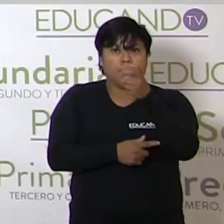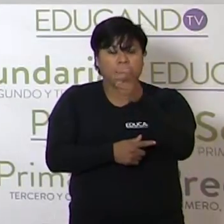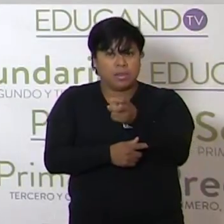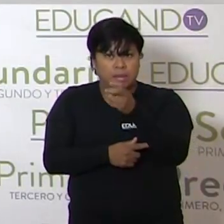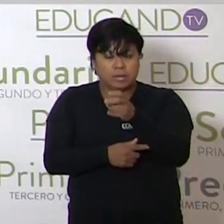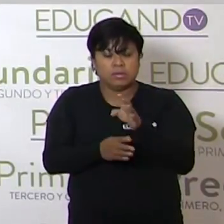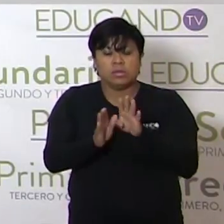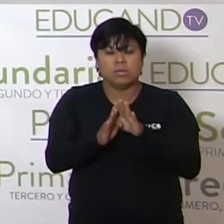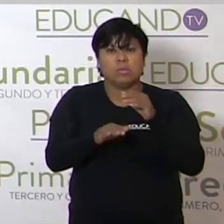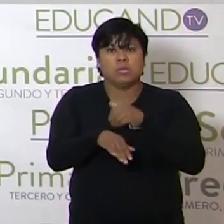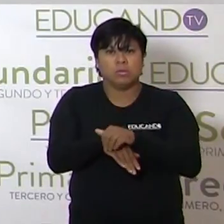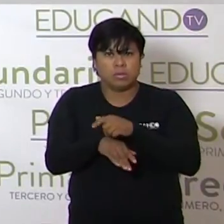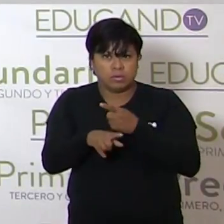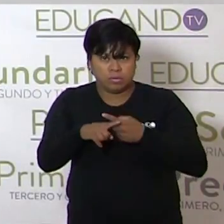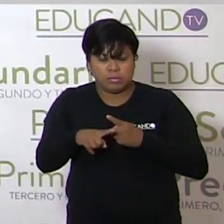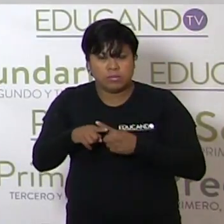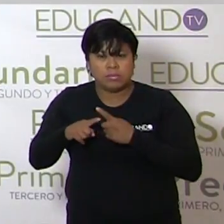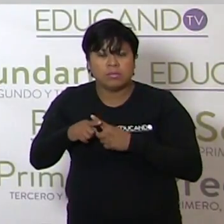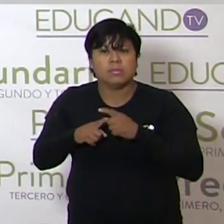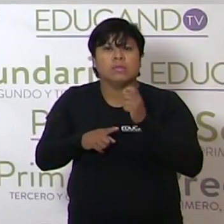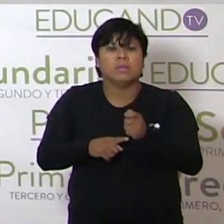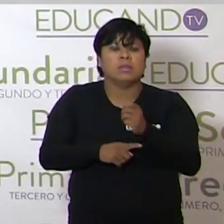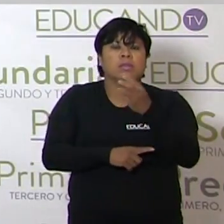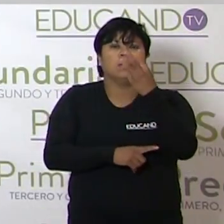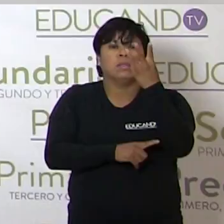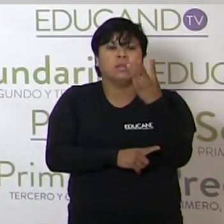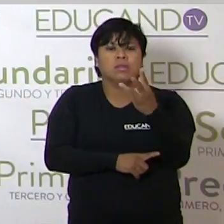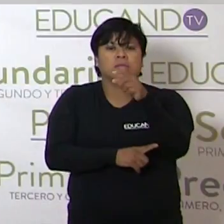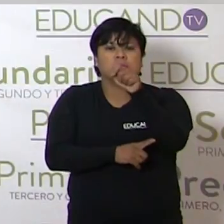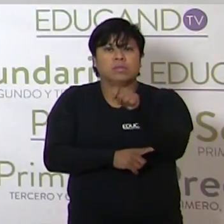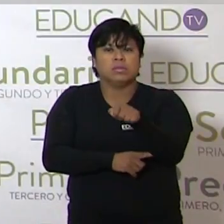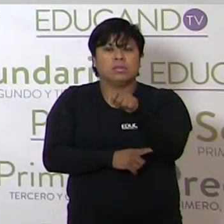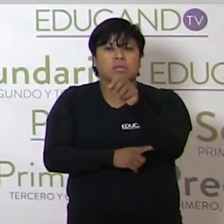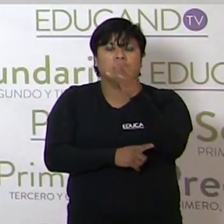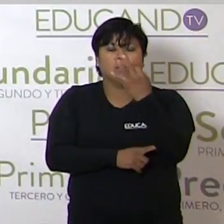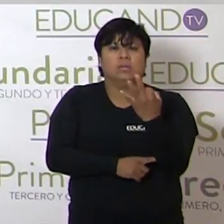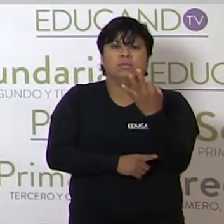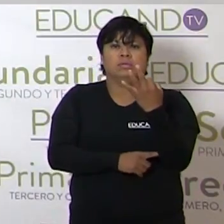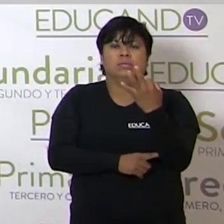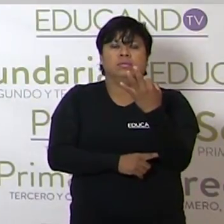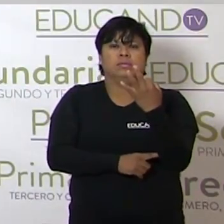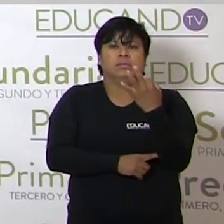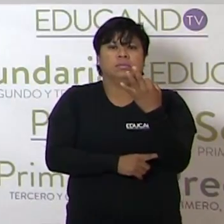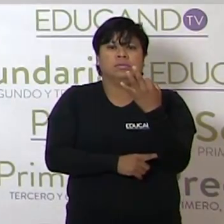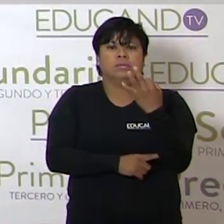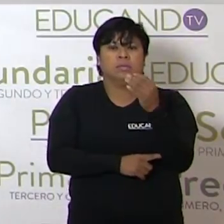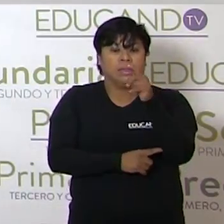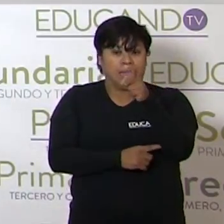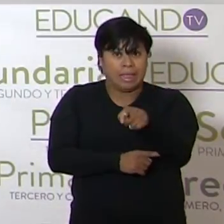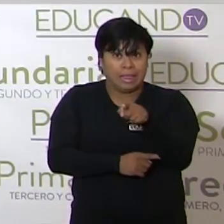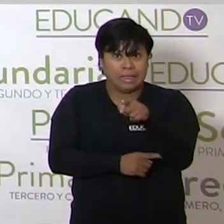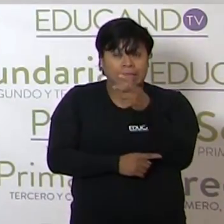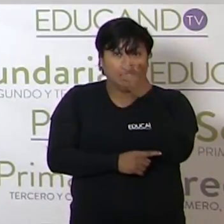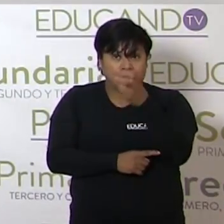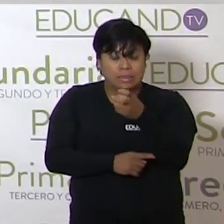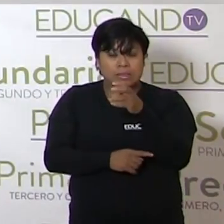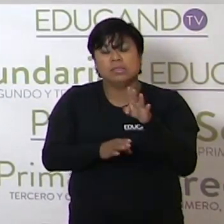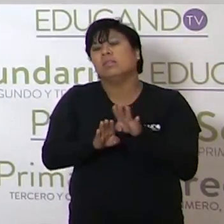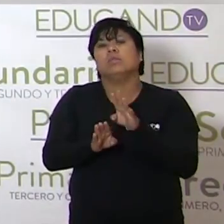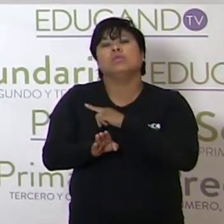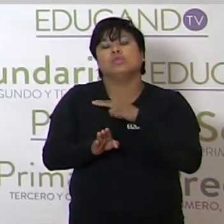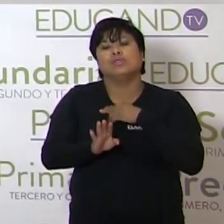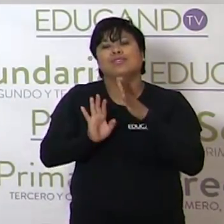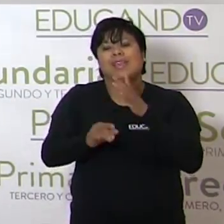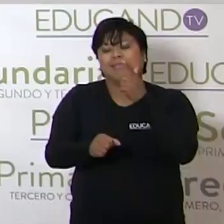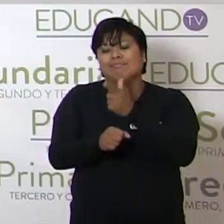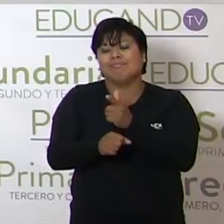este conjunto de datos es de 3.3. De esta manera ya calculamos lo